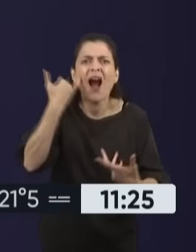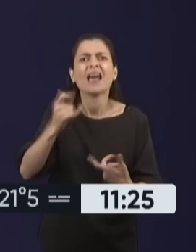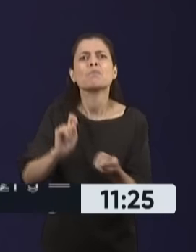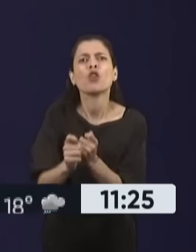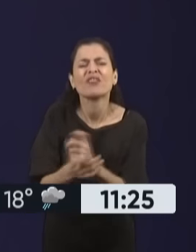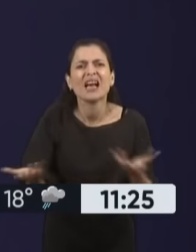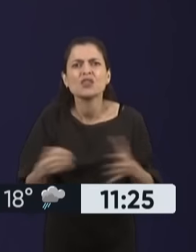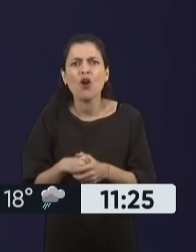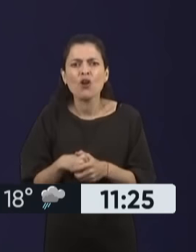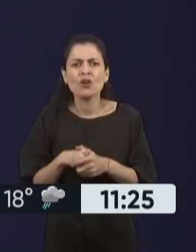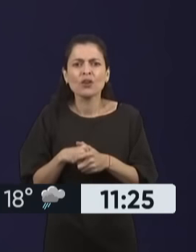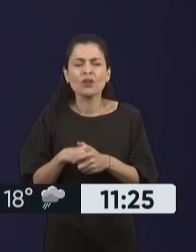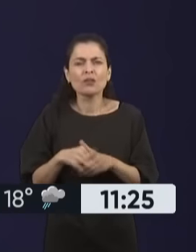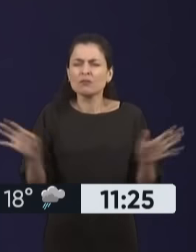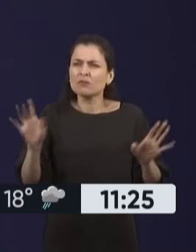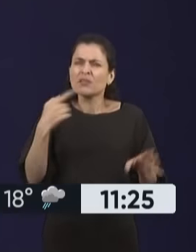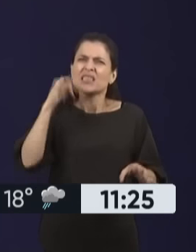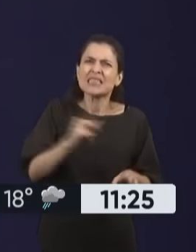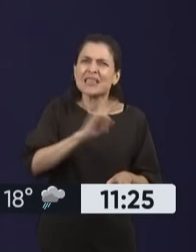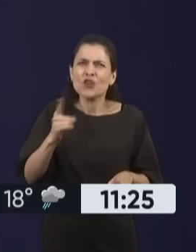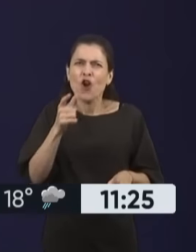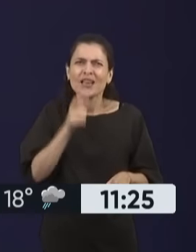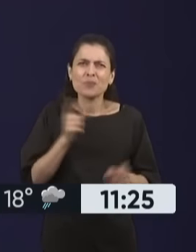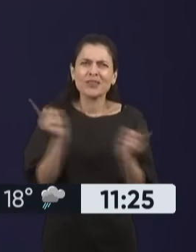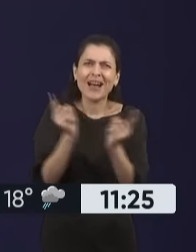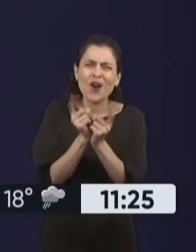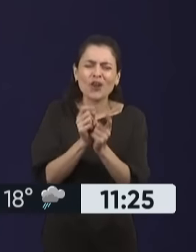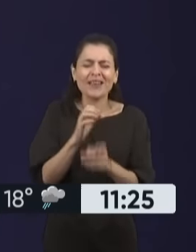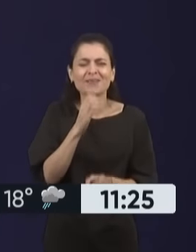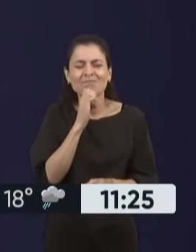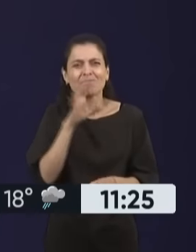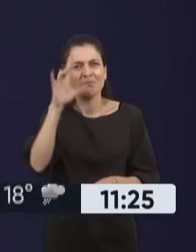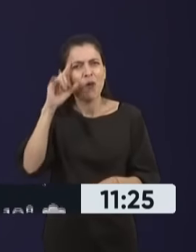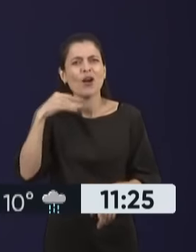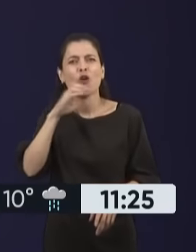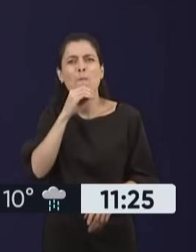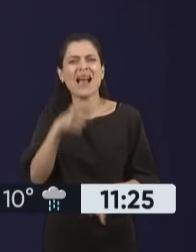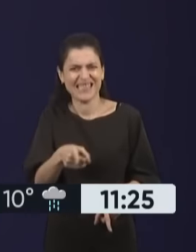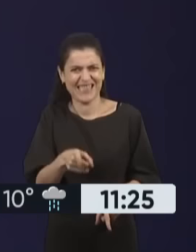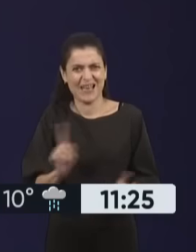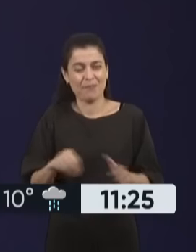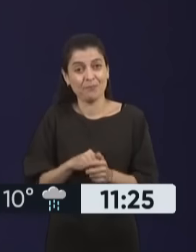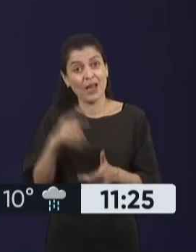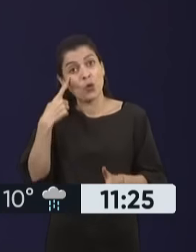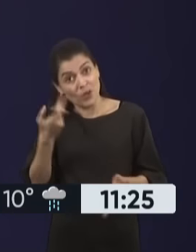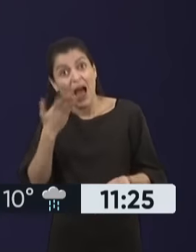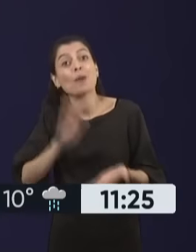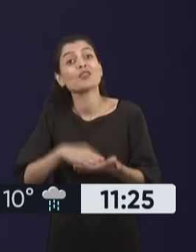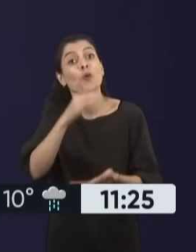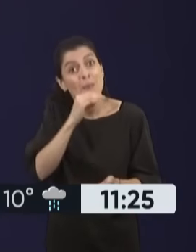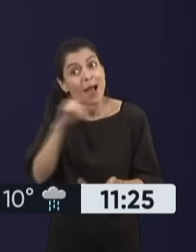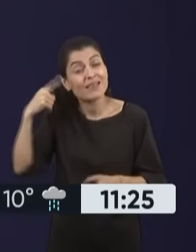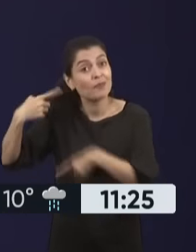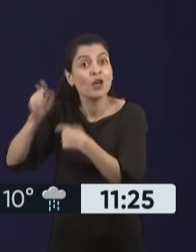es el que decía por c no masa o había un periodista era masa bueno no no fue también no